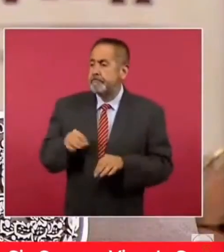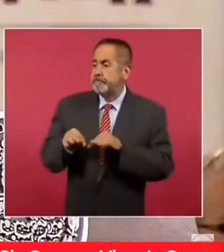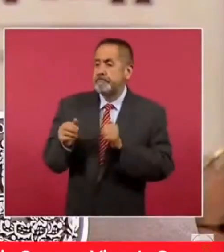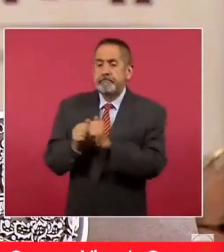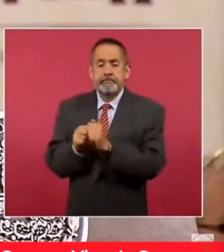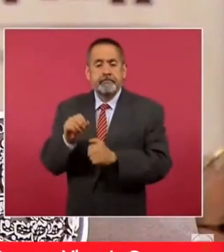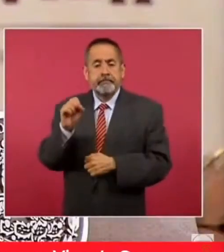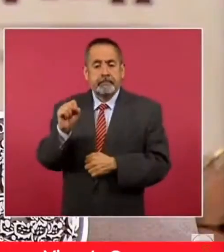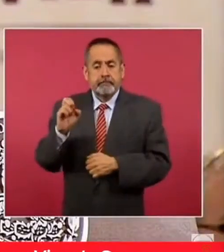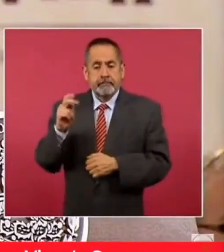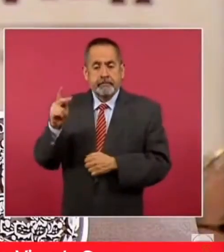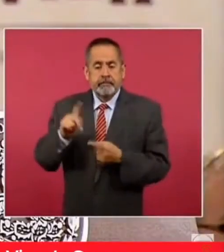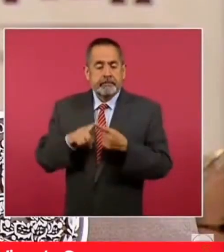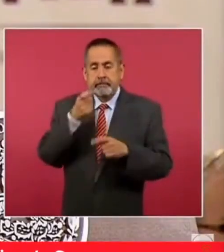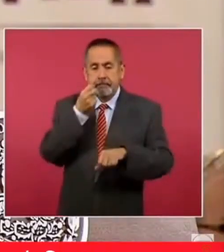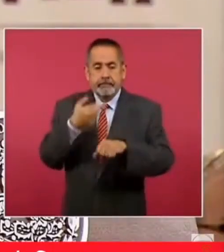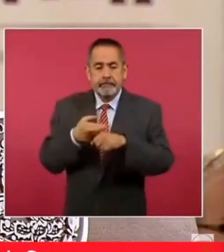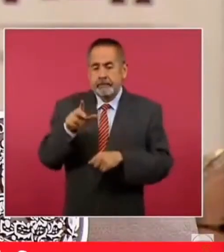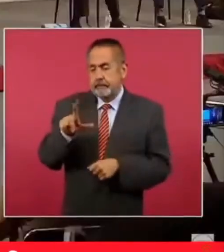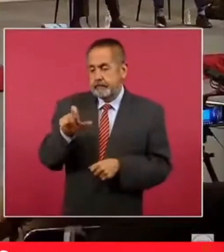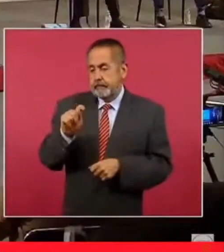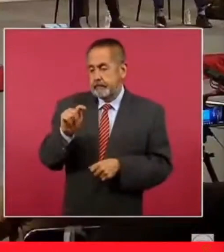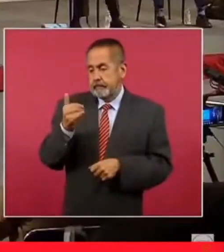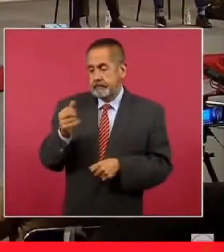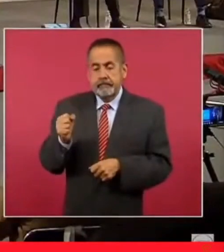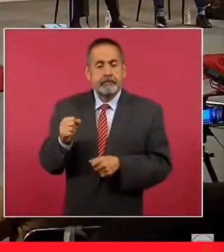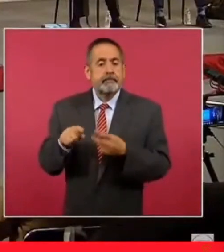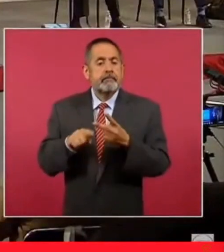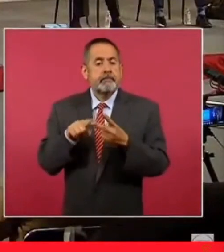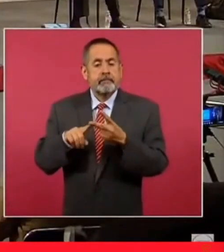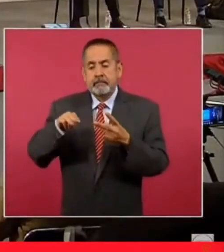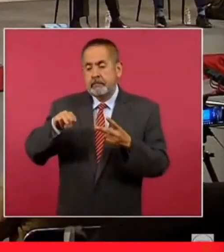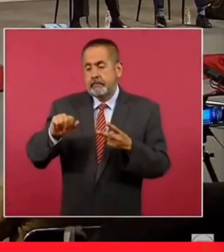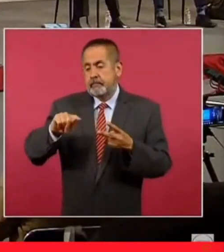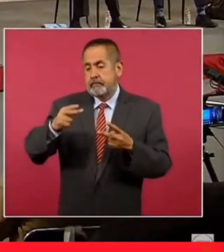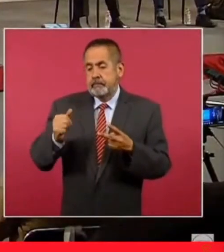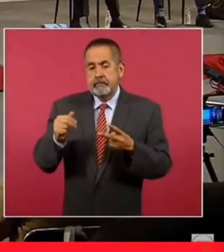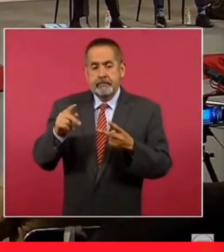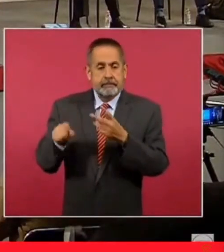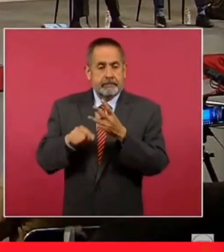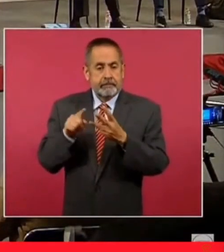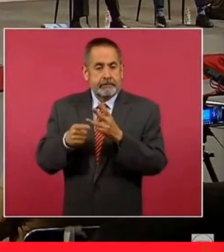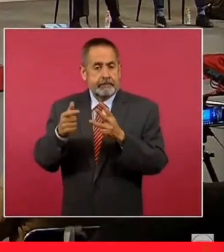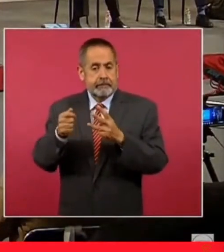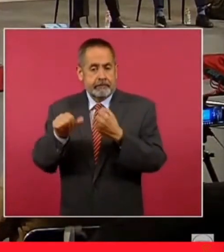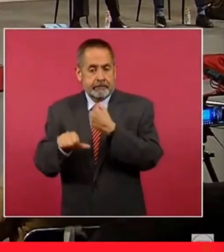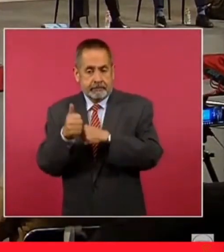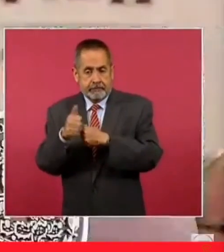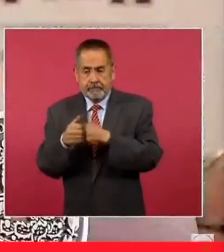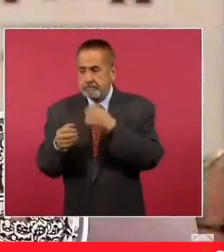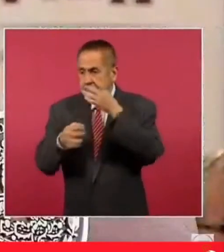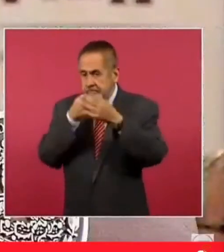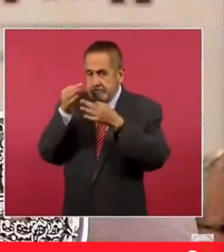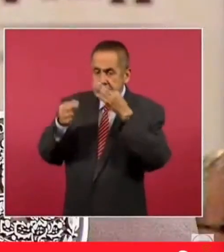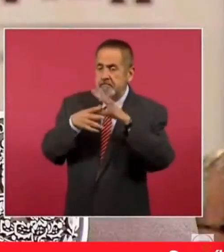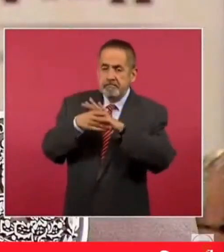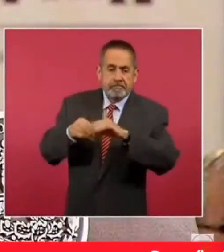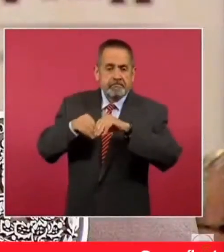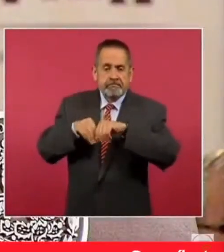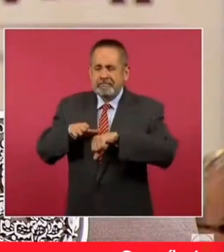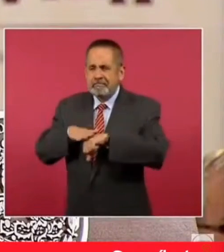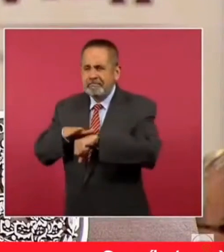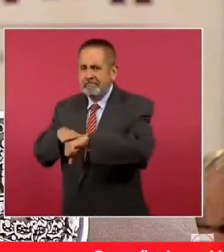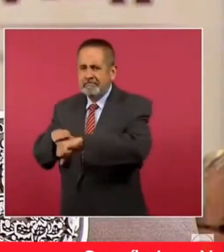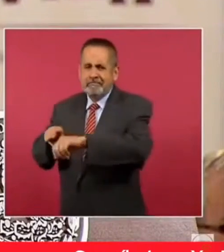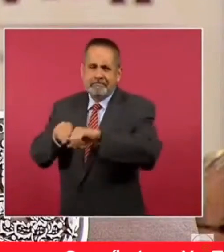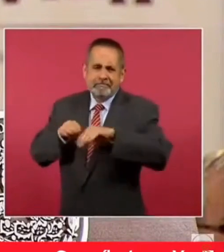Pública, la secretaria Leticia Ramírez Anaya y la subsecretaria Marta Belda y el Canal 11 para compartir los resultados técnicos